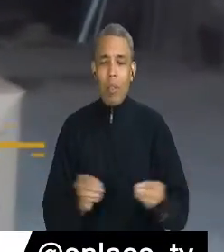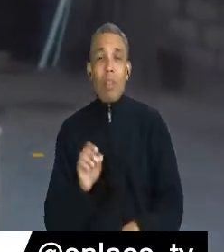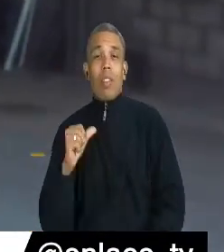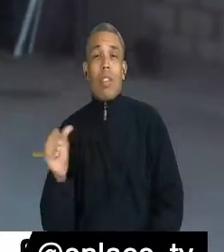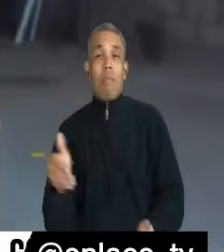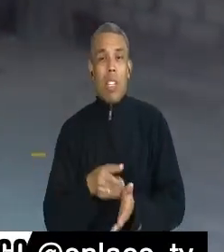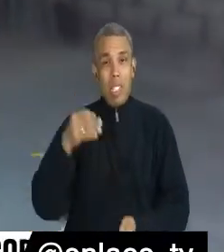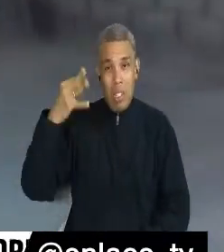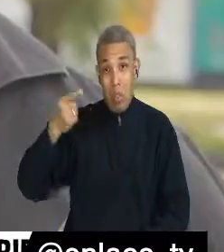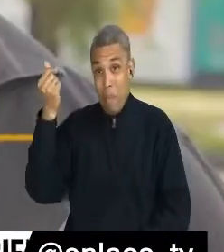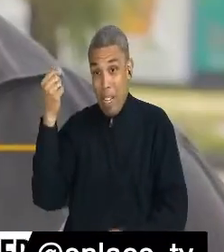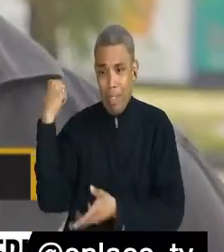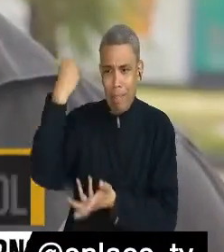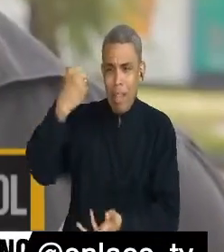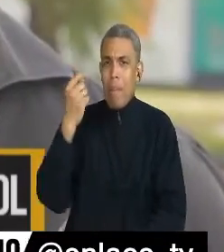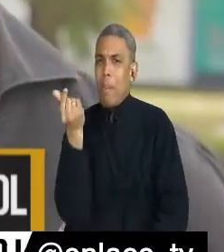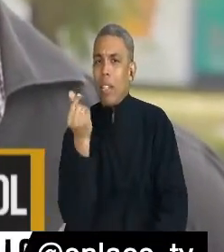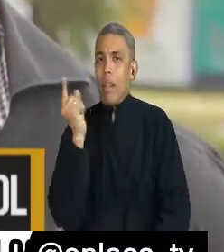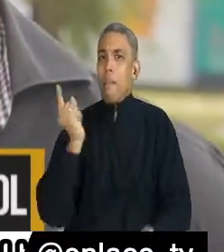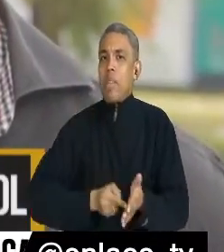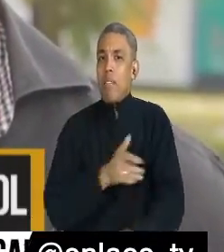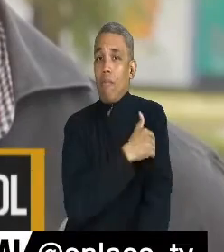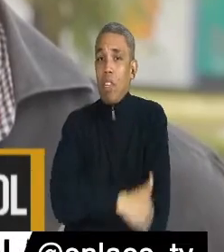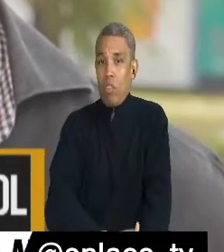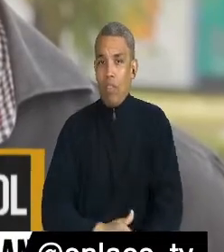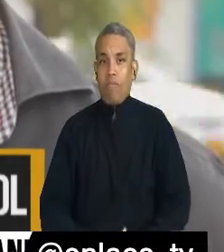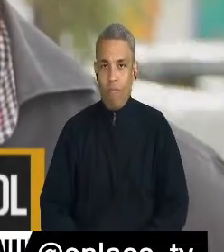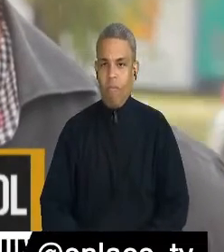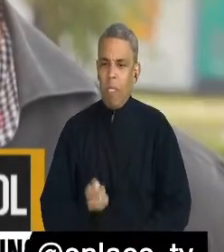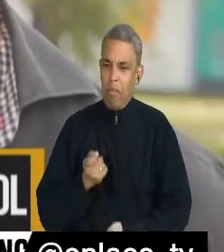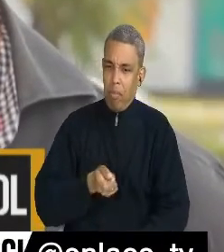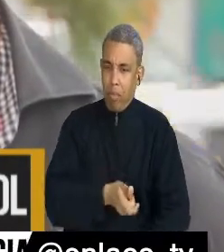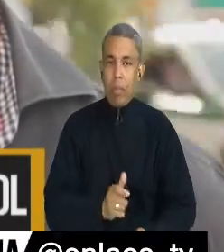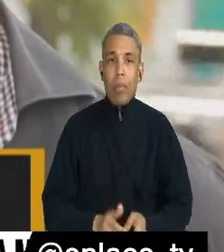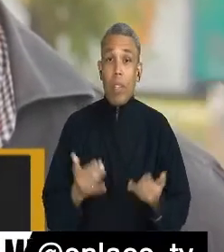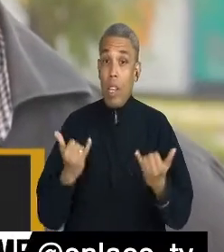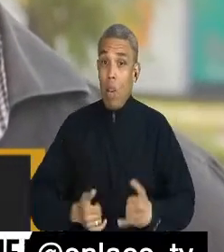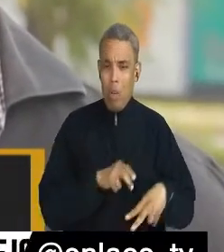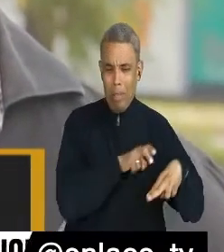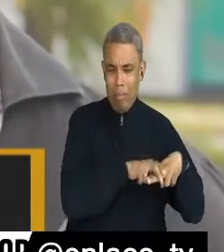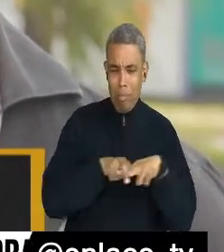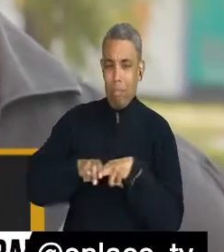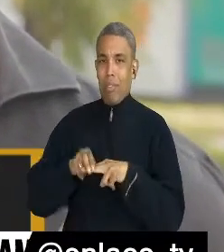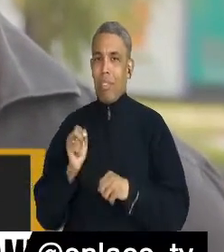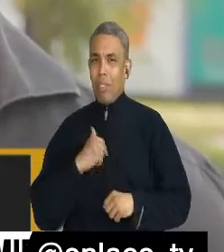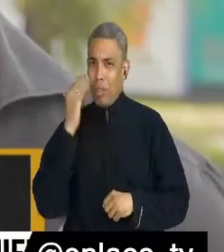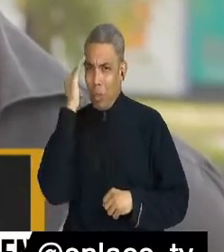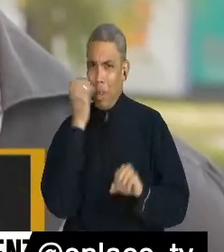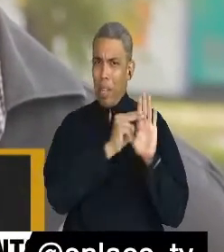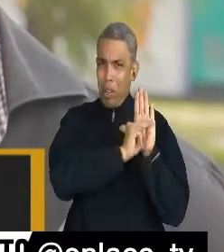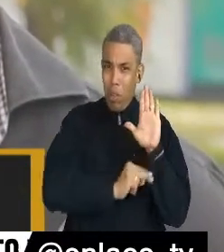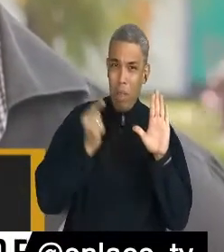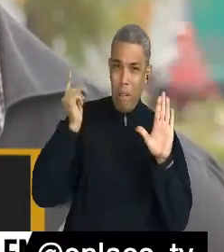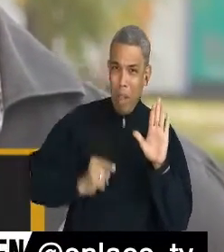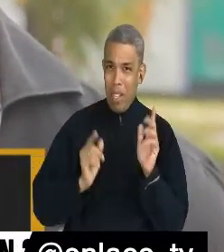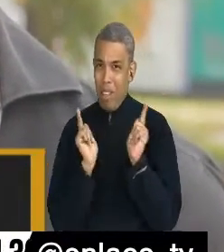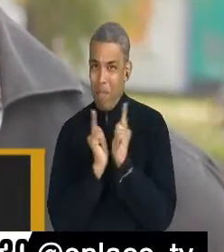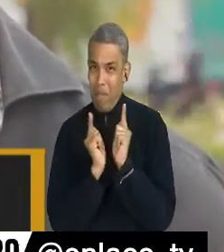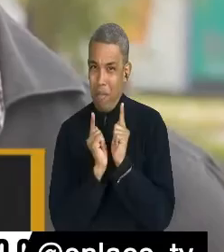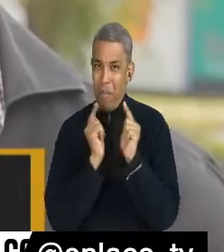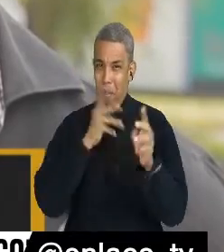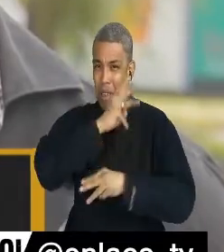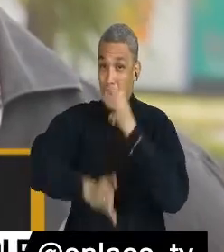mil millones de pesos así ya obviamente cumple con todos los estándares internacionales fifa de calidad y de durabilidad